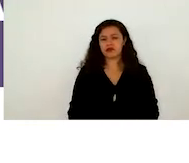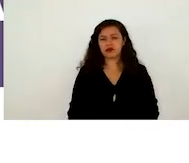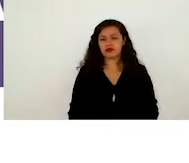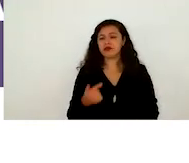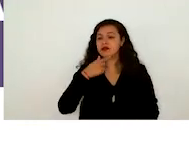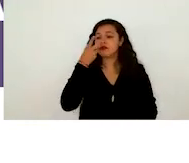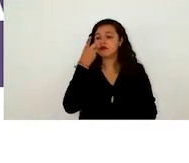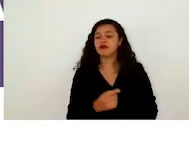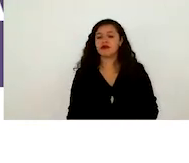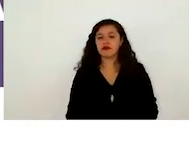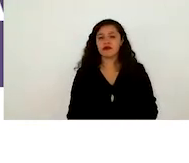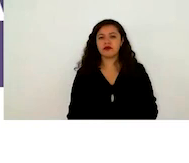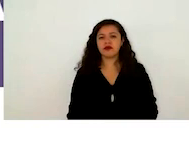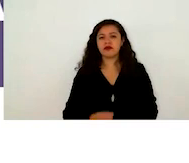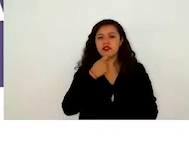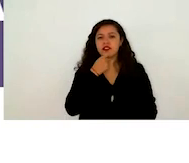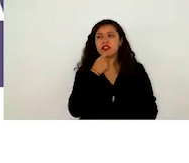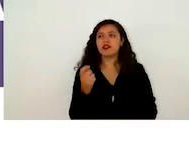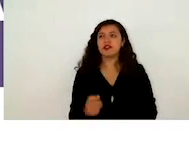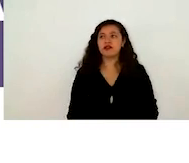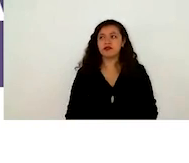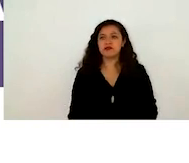y el niño no vas a ser tú